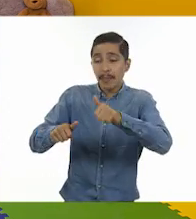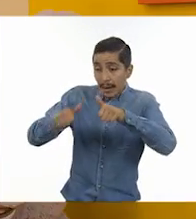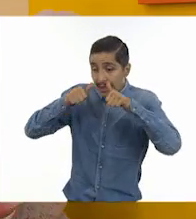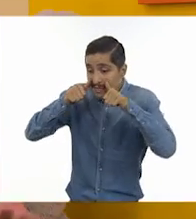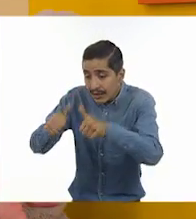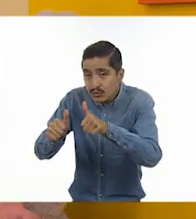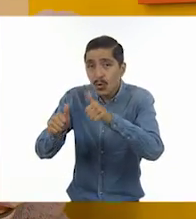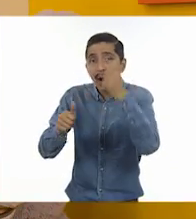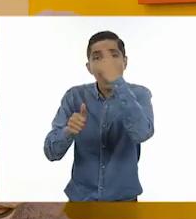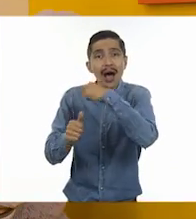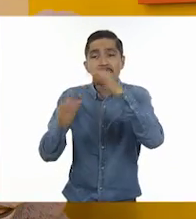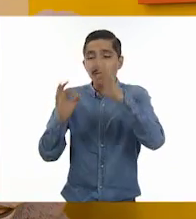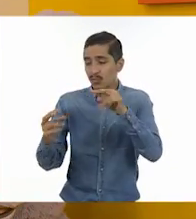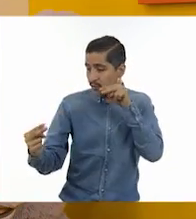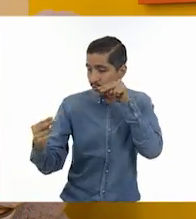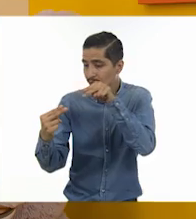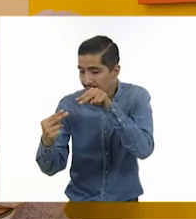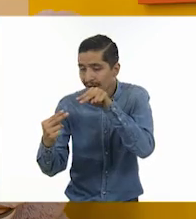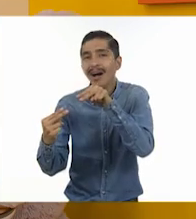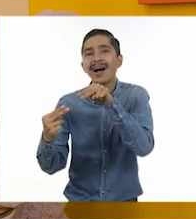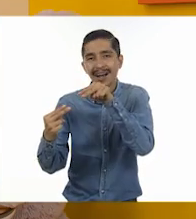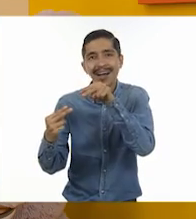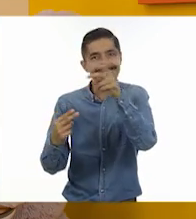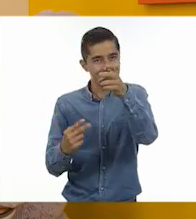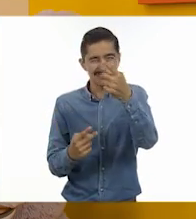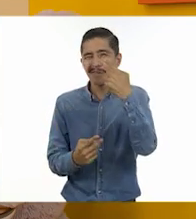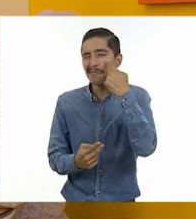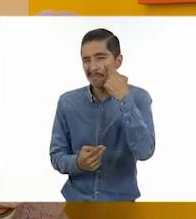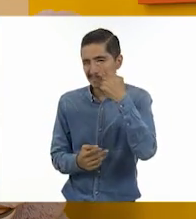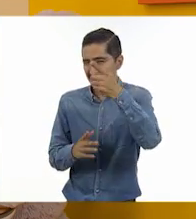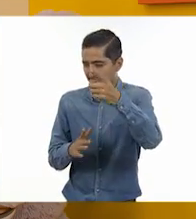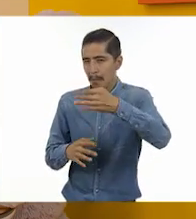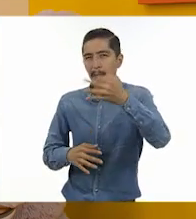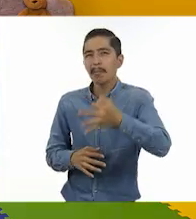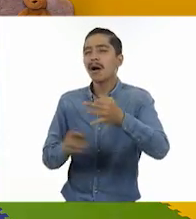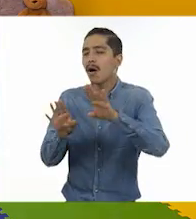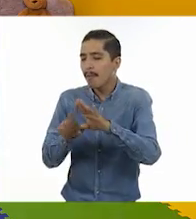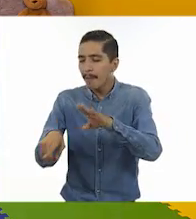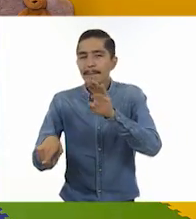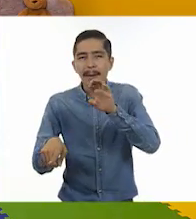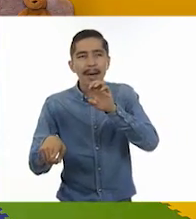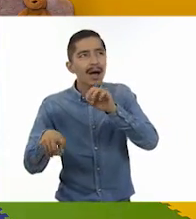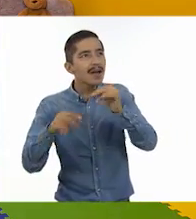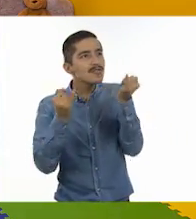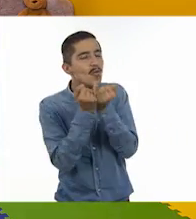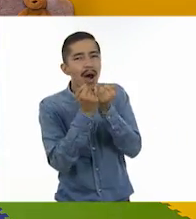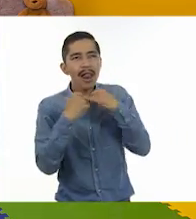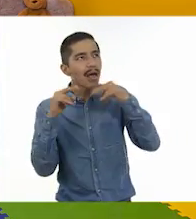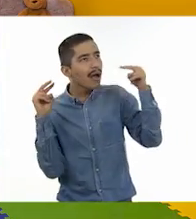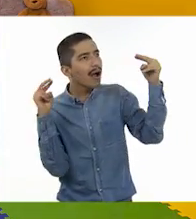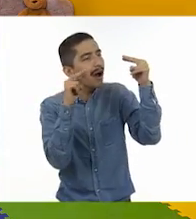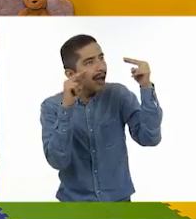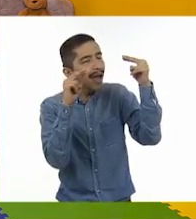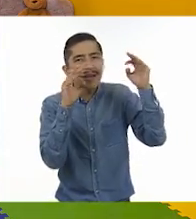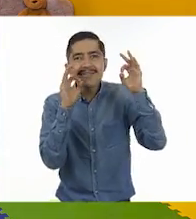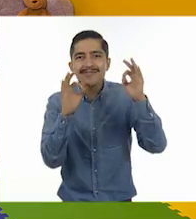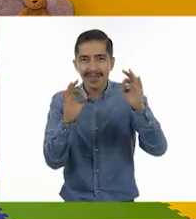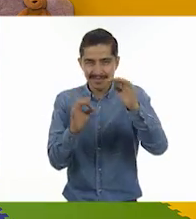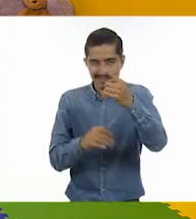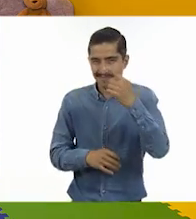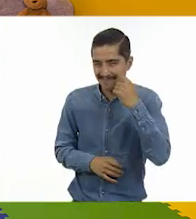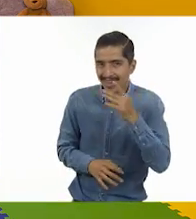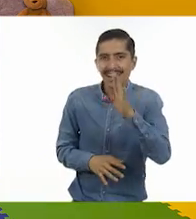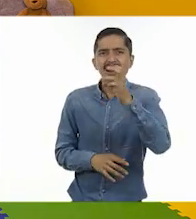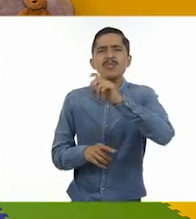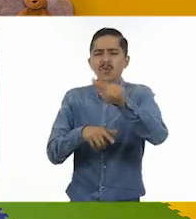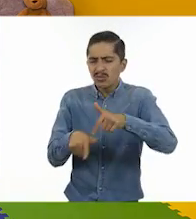cara. Verán que los bebés estarán muy atentos a sus conversaciones. Después de los balbuceos, ¿qué sigue con las niñas